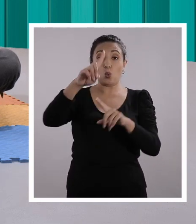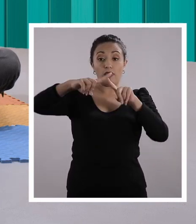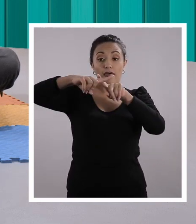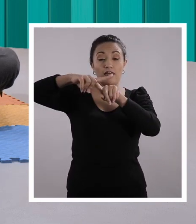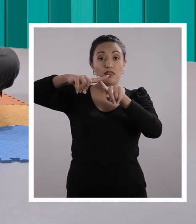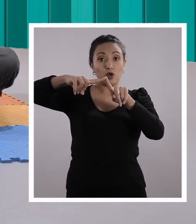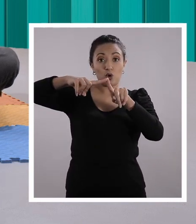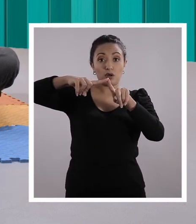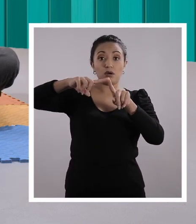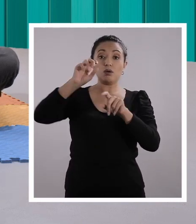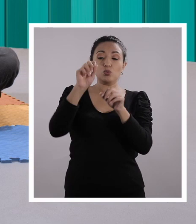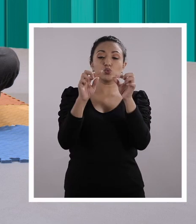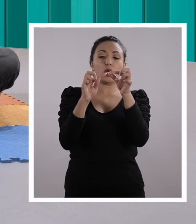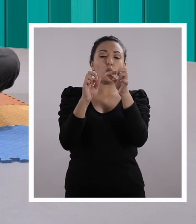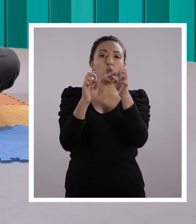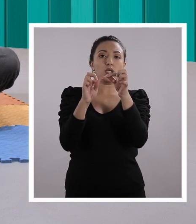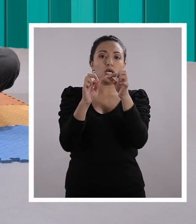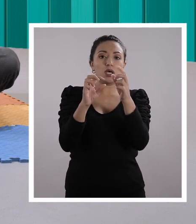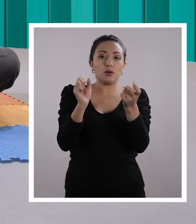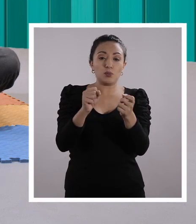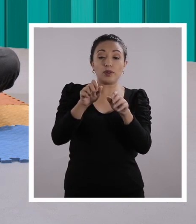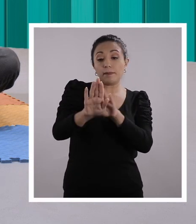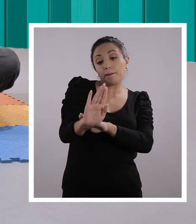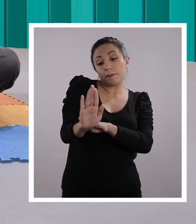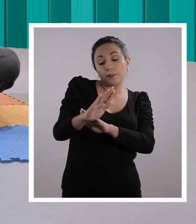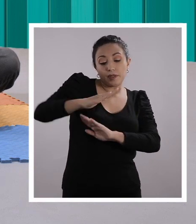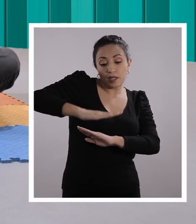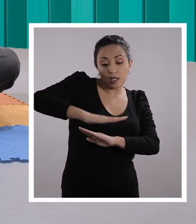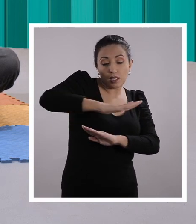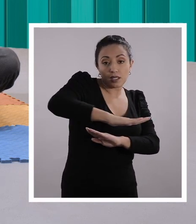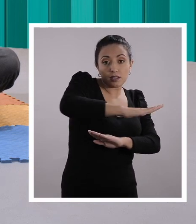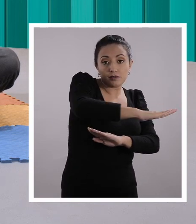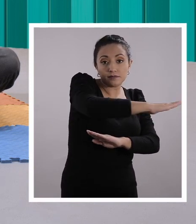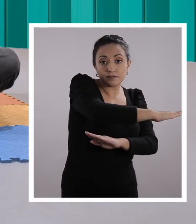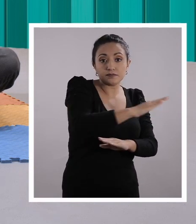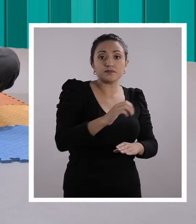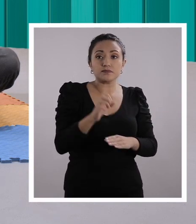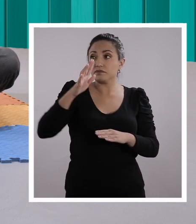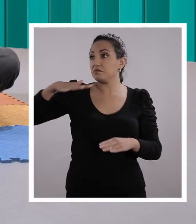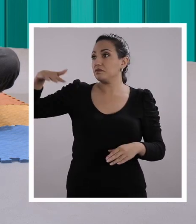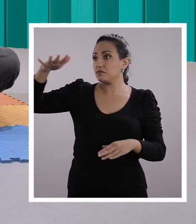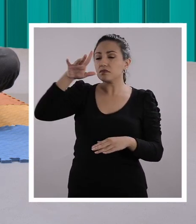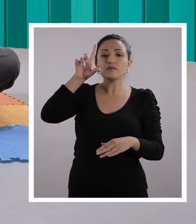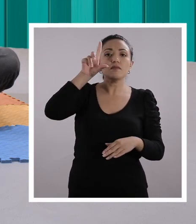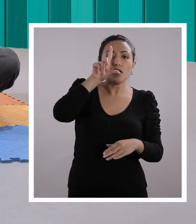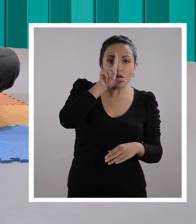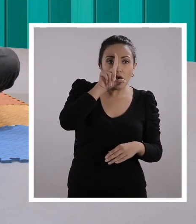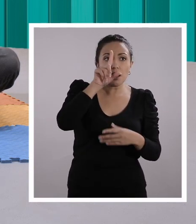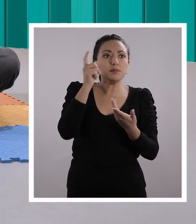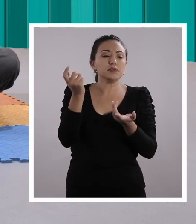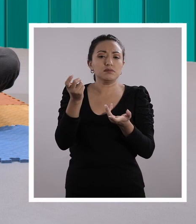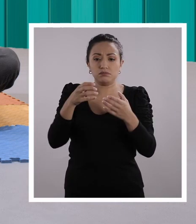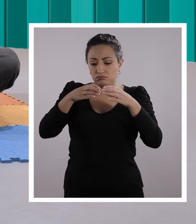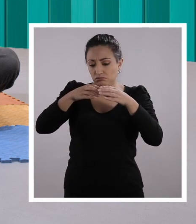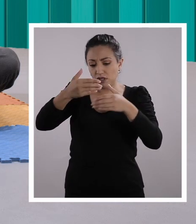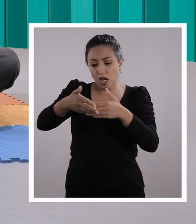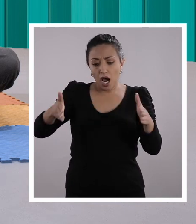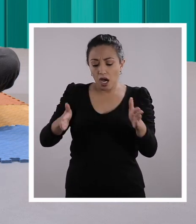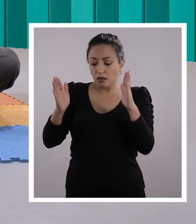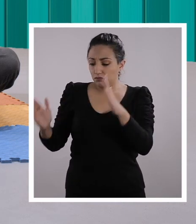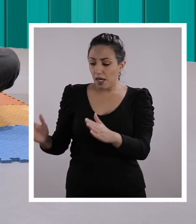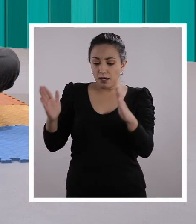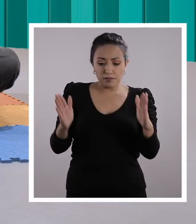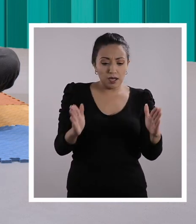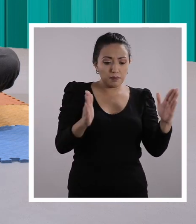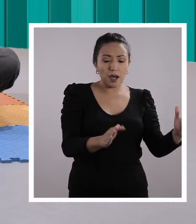uña pueden usar el pie pueden usar material del entorno es feroz lápices caja lo que ustedes necesiten para estimar